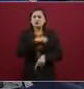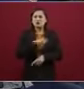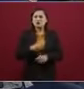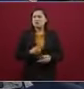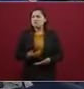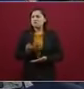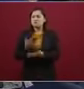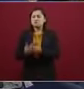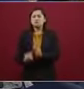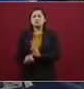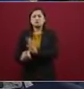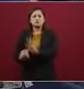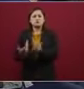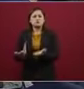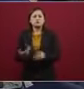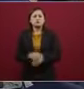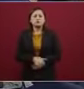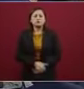Gracias.